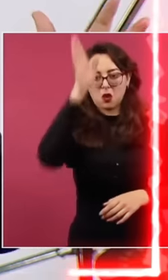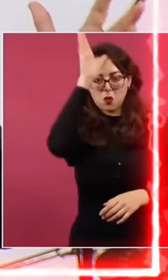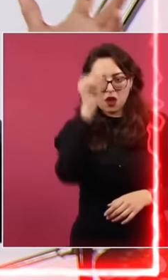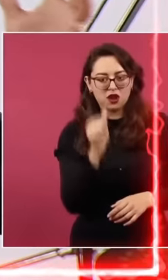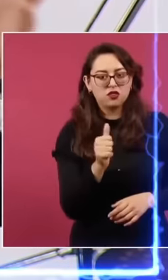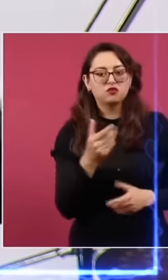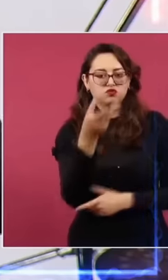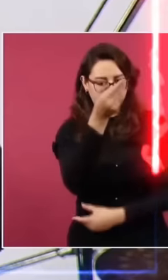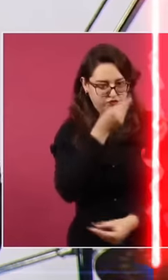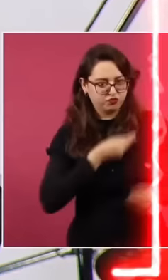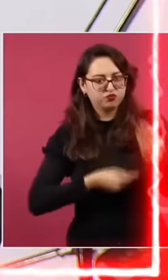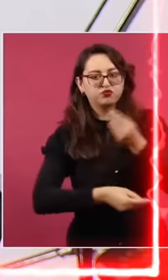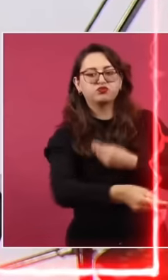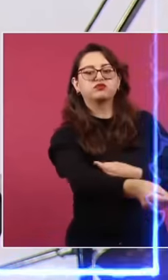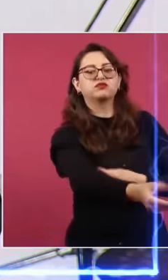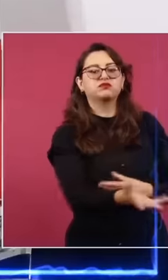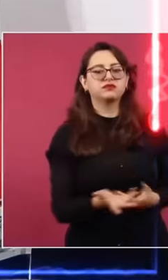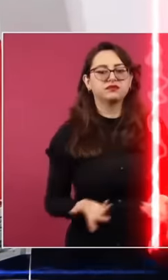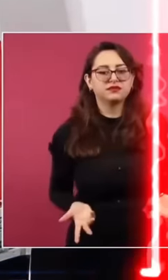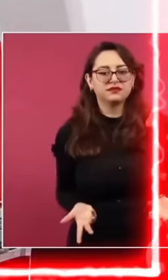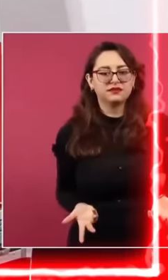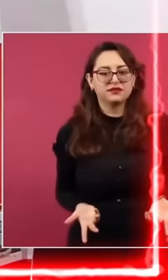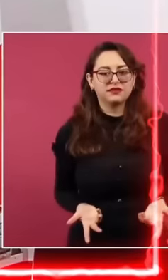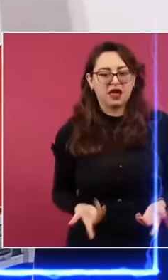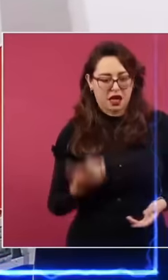acuerdo este